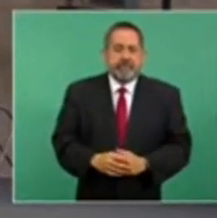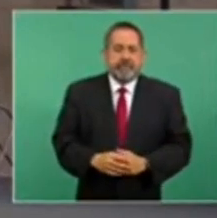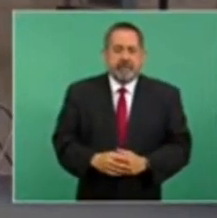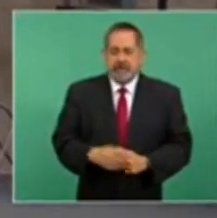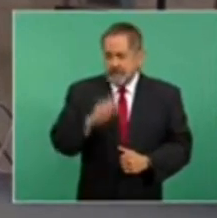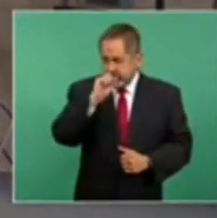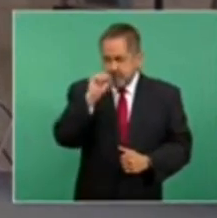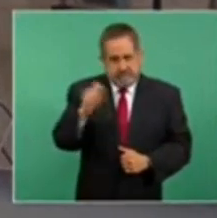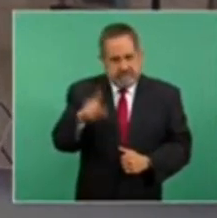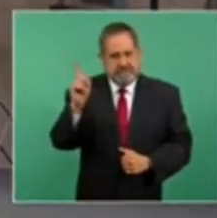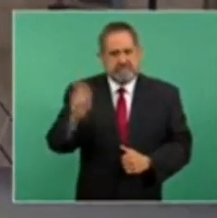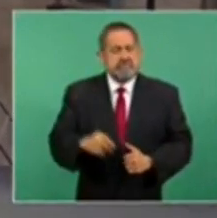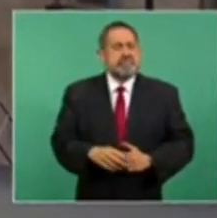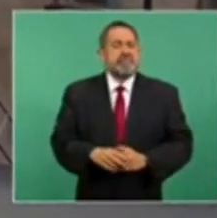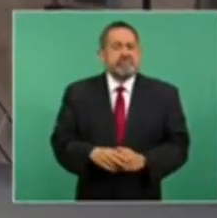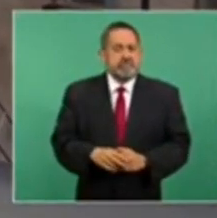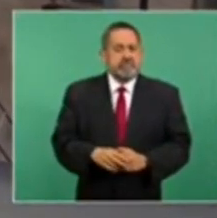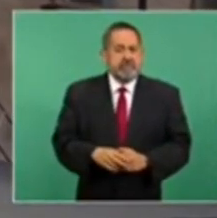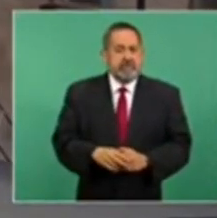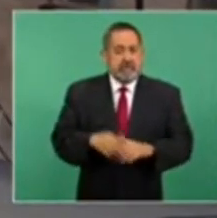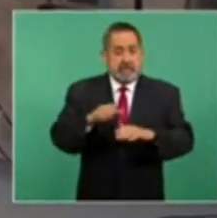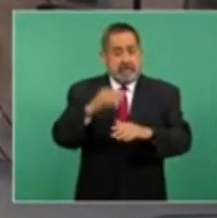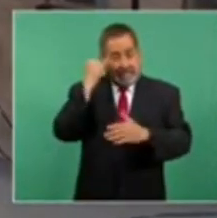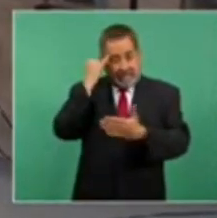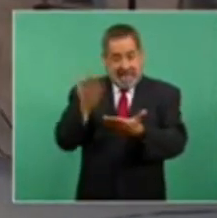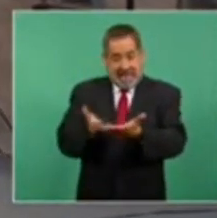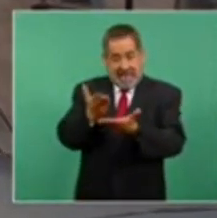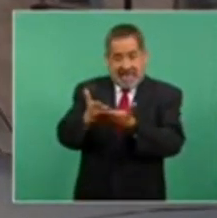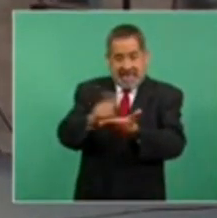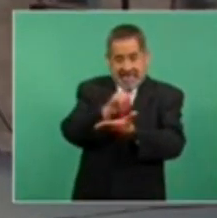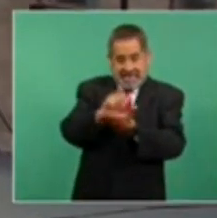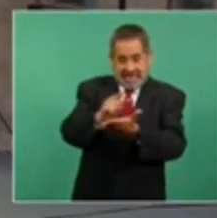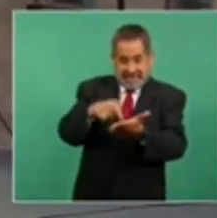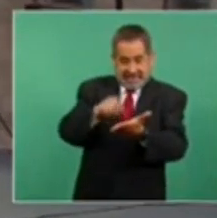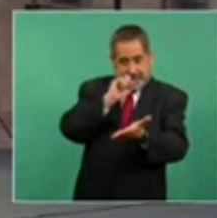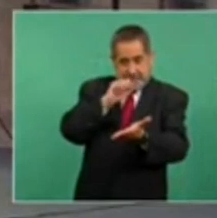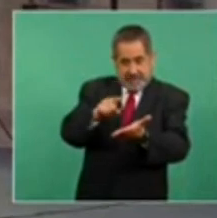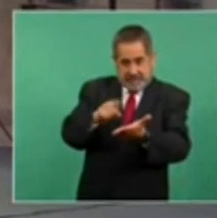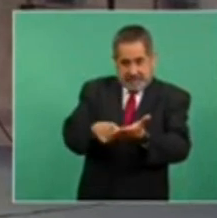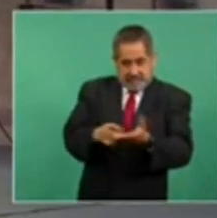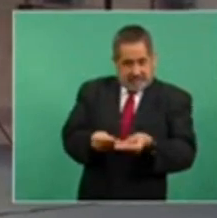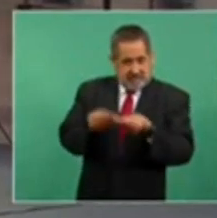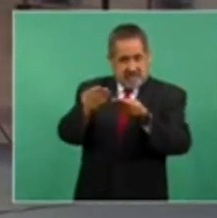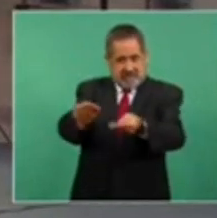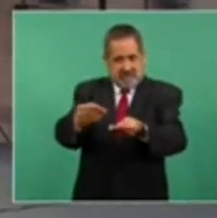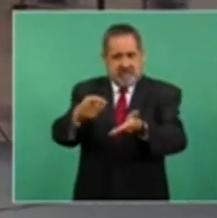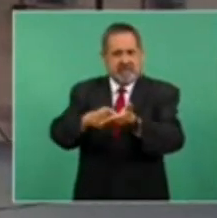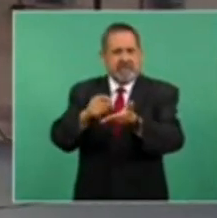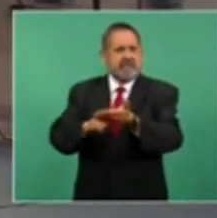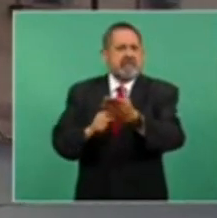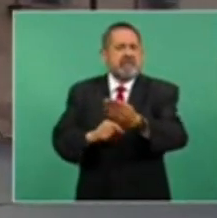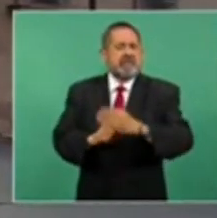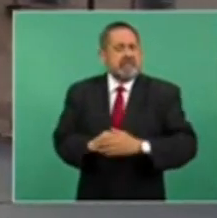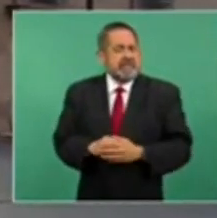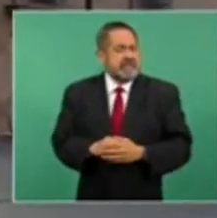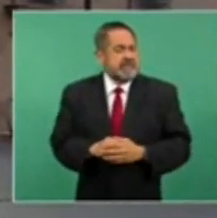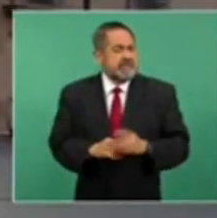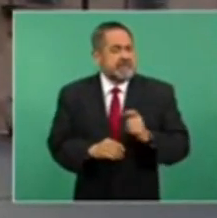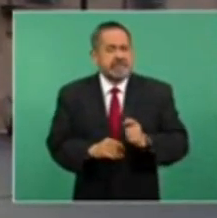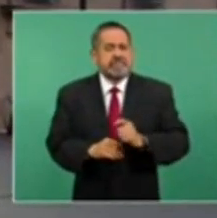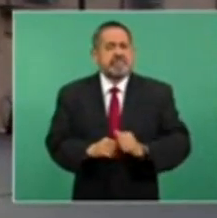También en esa iniciativa va la